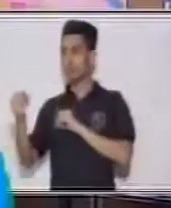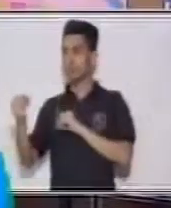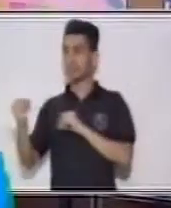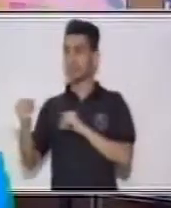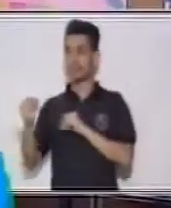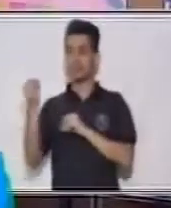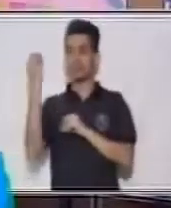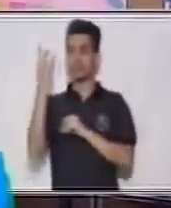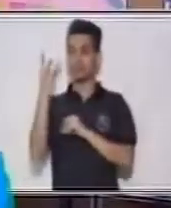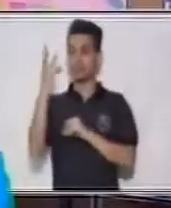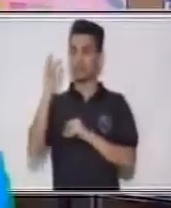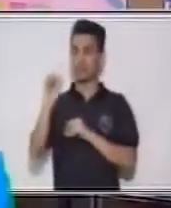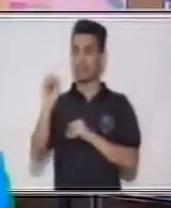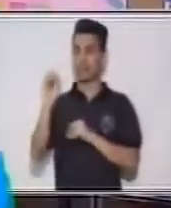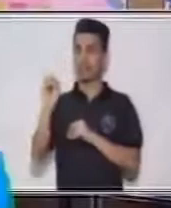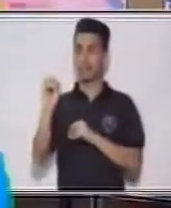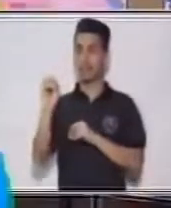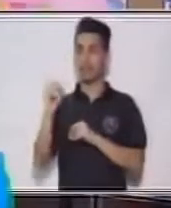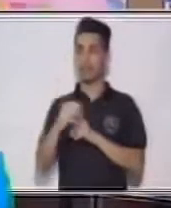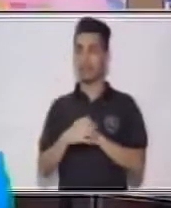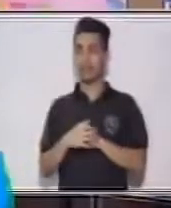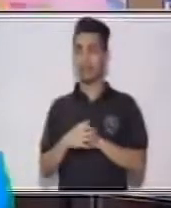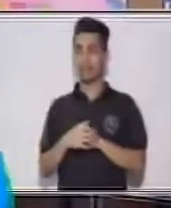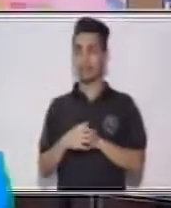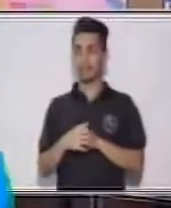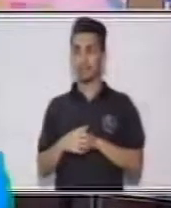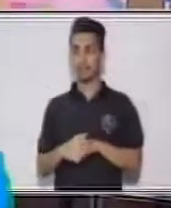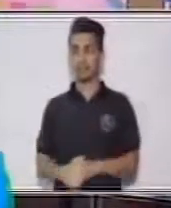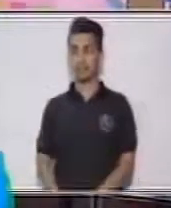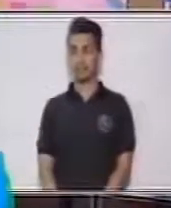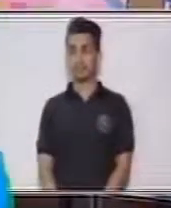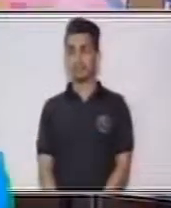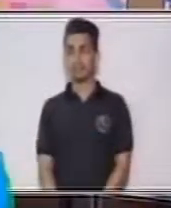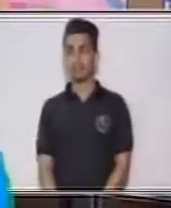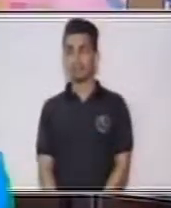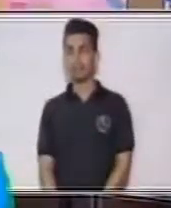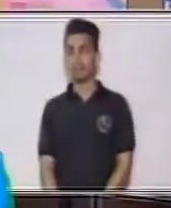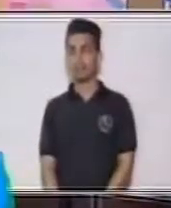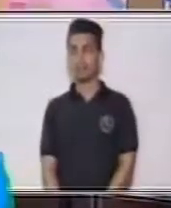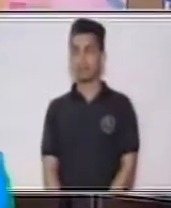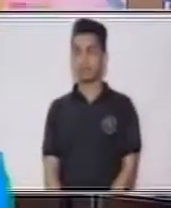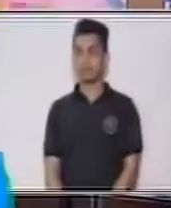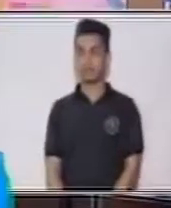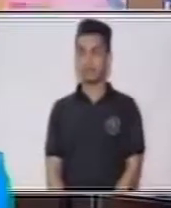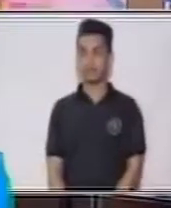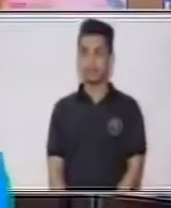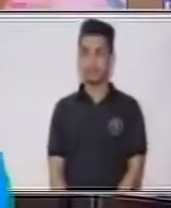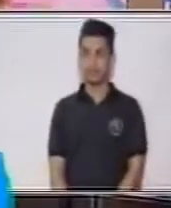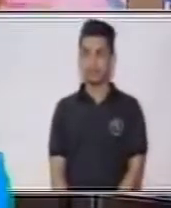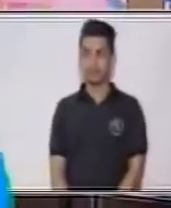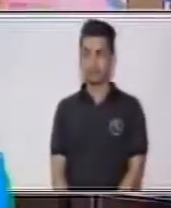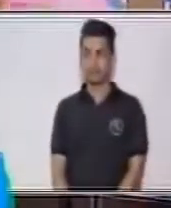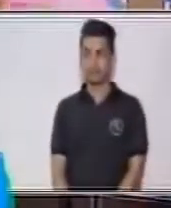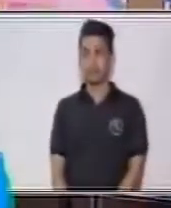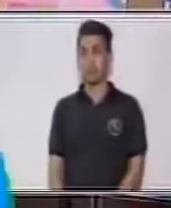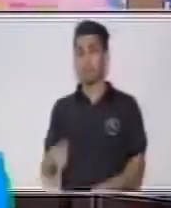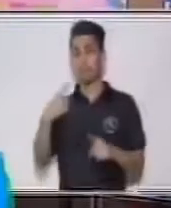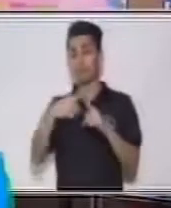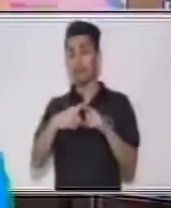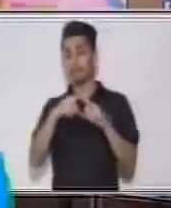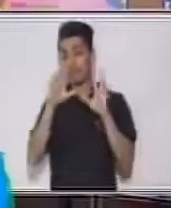10 20 más 10 30 30